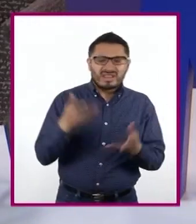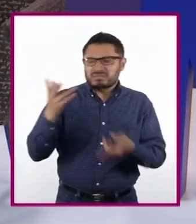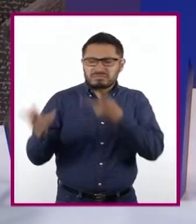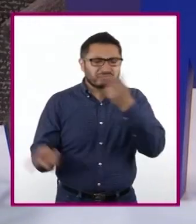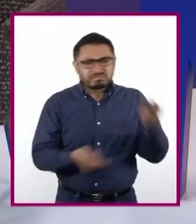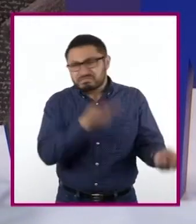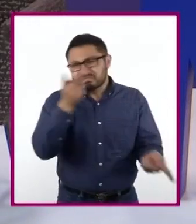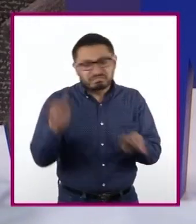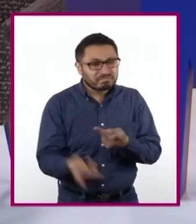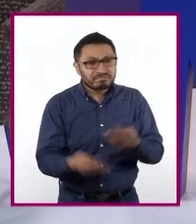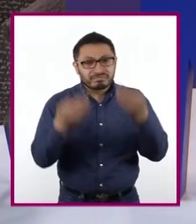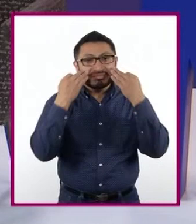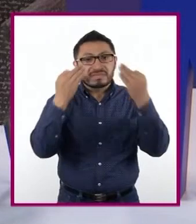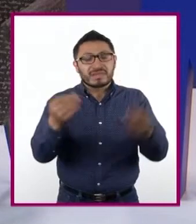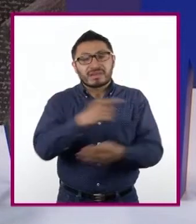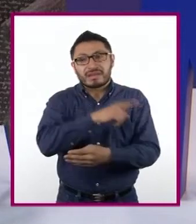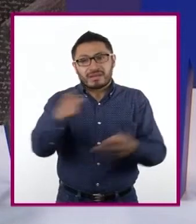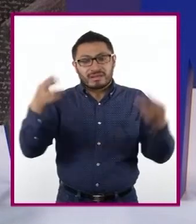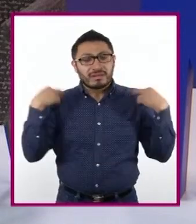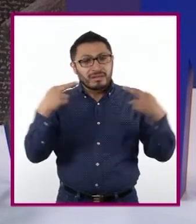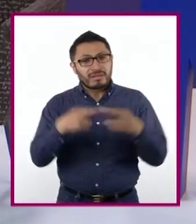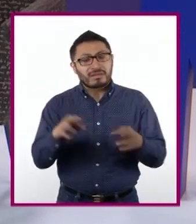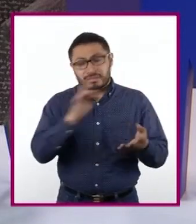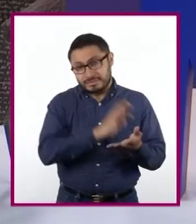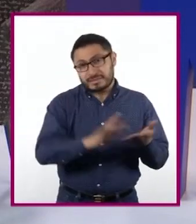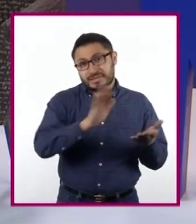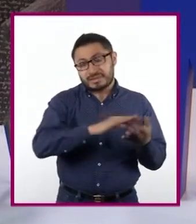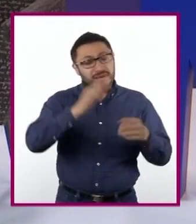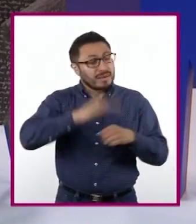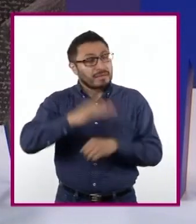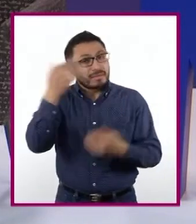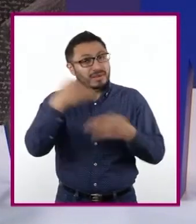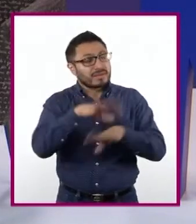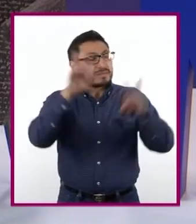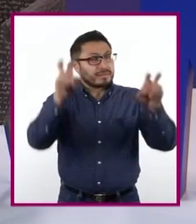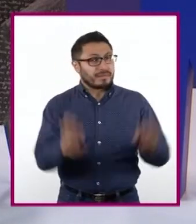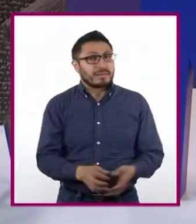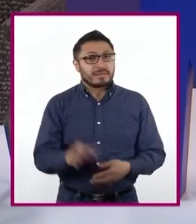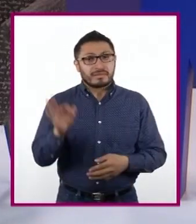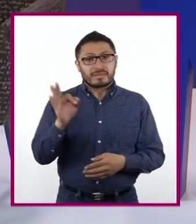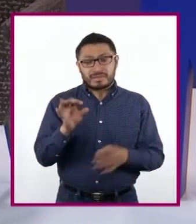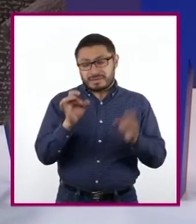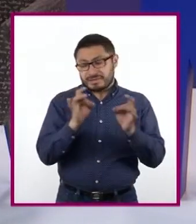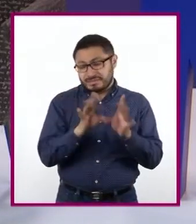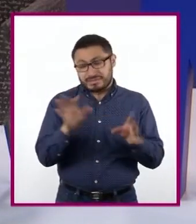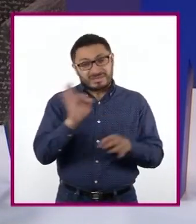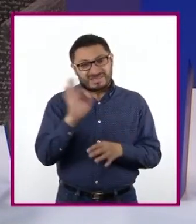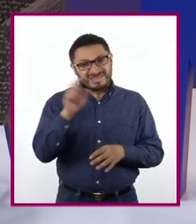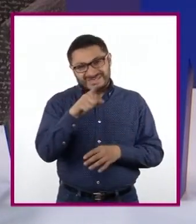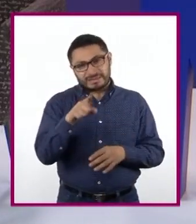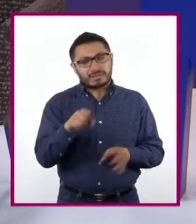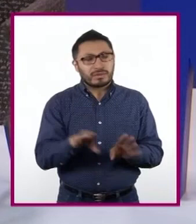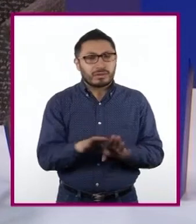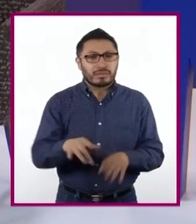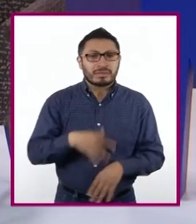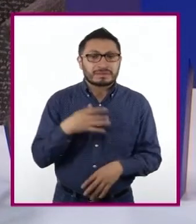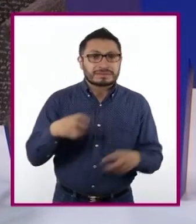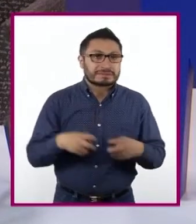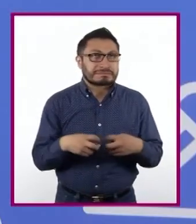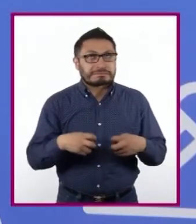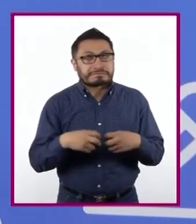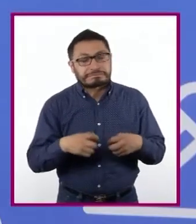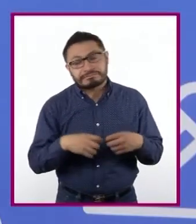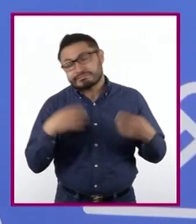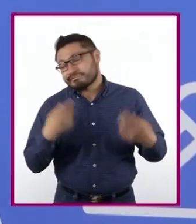preguntas para demostrar al docente que leyeron algo extra del tema, situación que seguramente te causará tensión